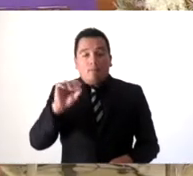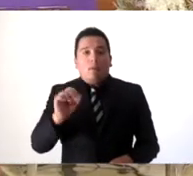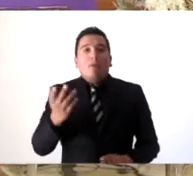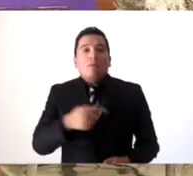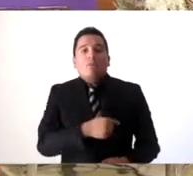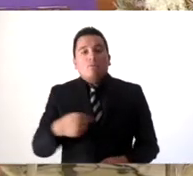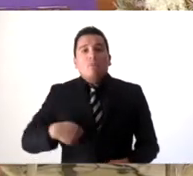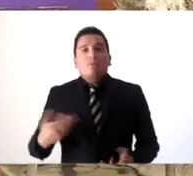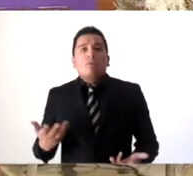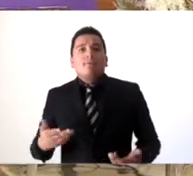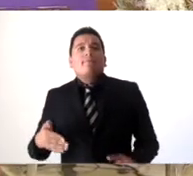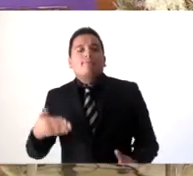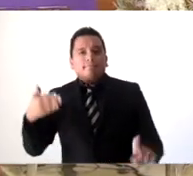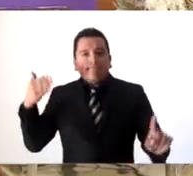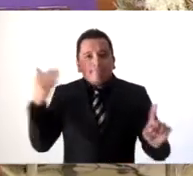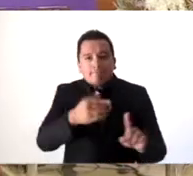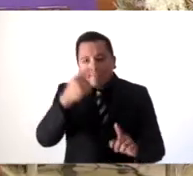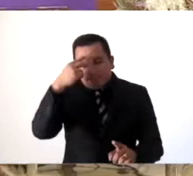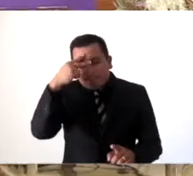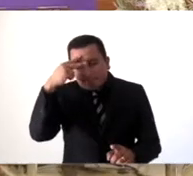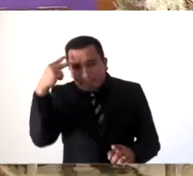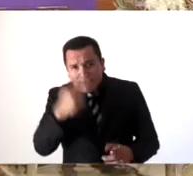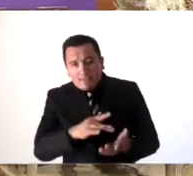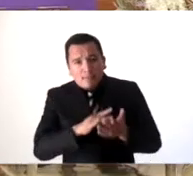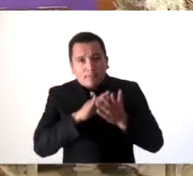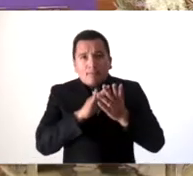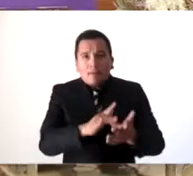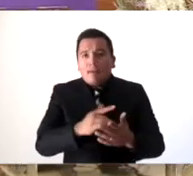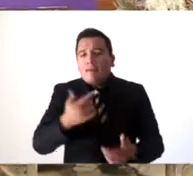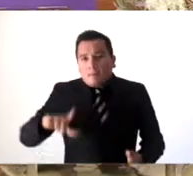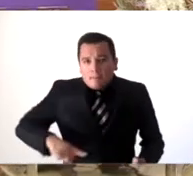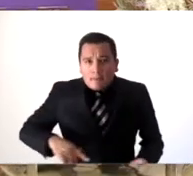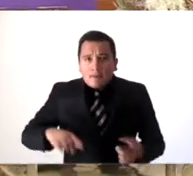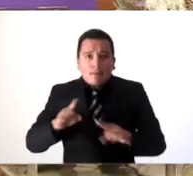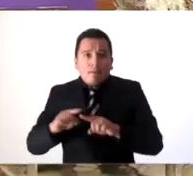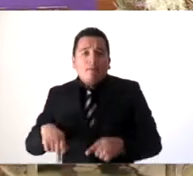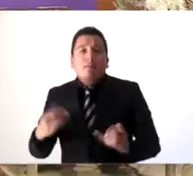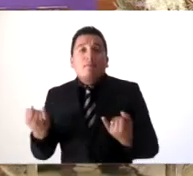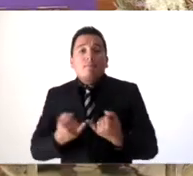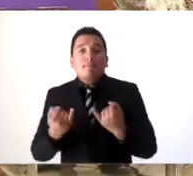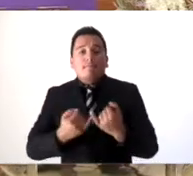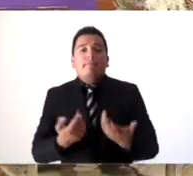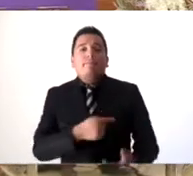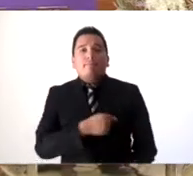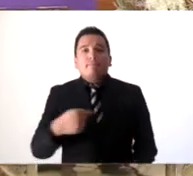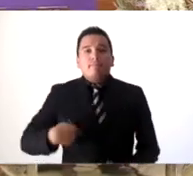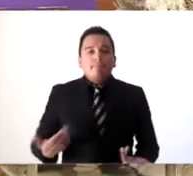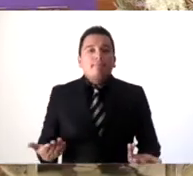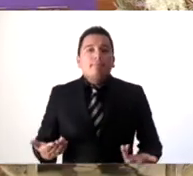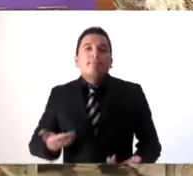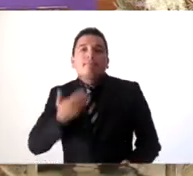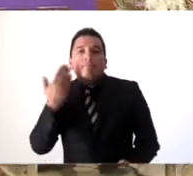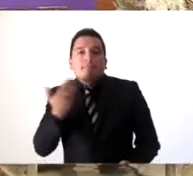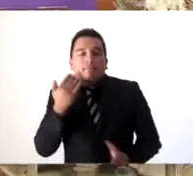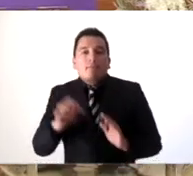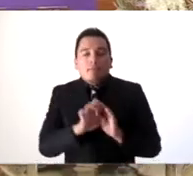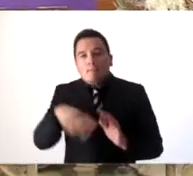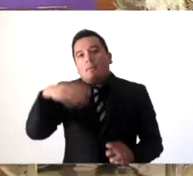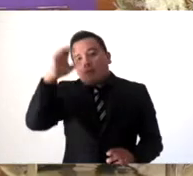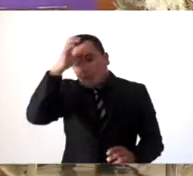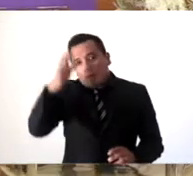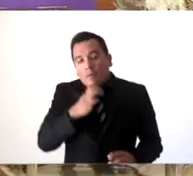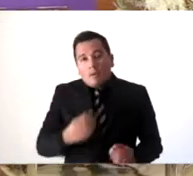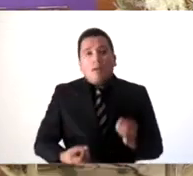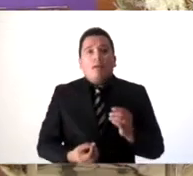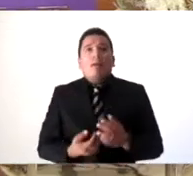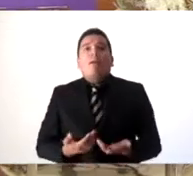pertenencia al Estado de México, al Estado mexicano, pero también, muy importante, a nuestra propia entidad, como gente de Coahuila,